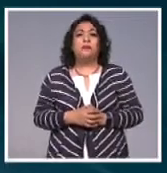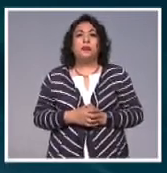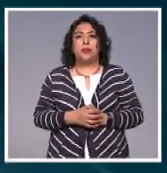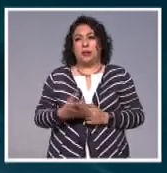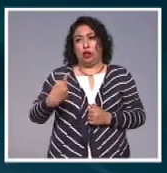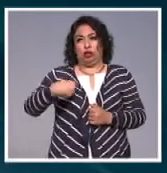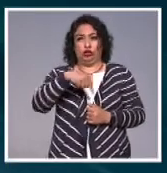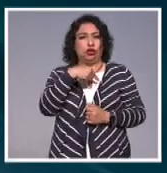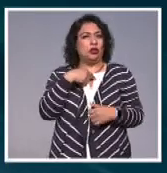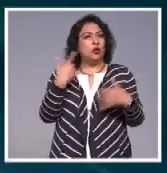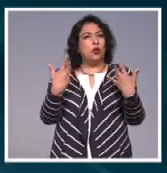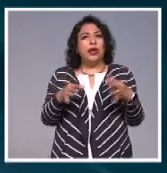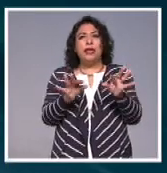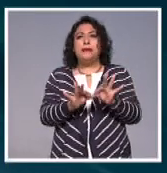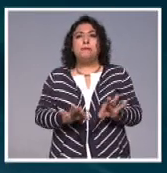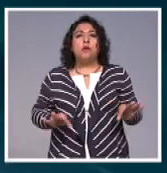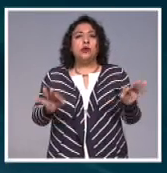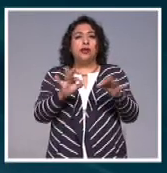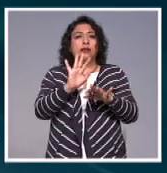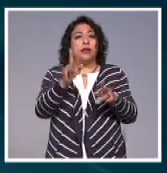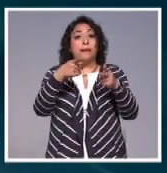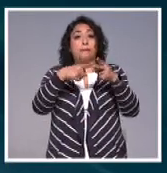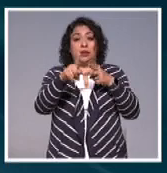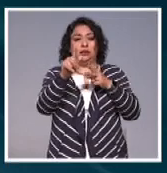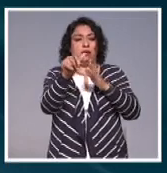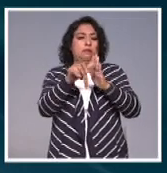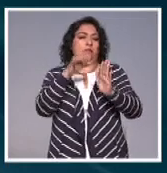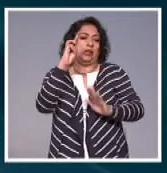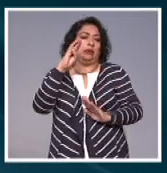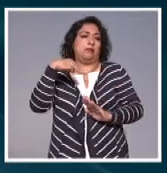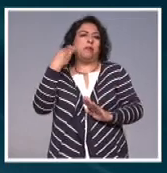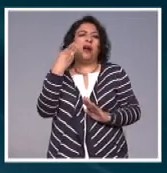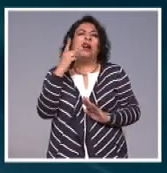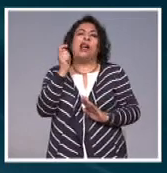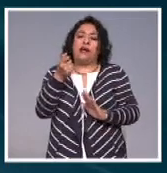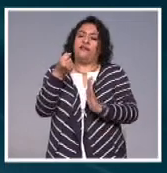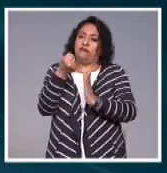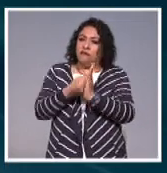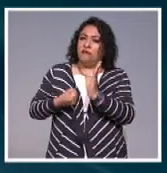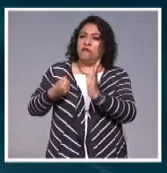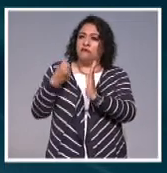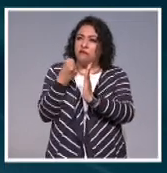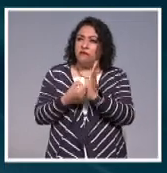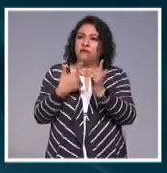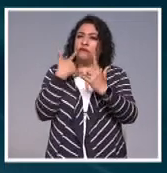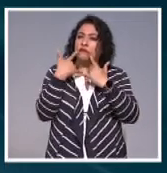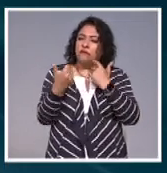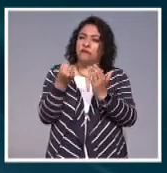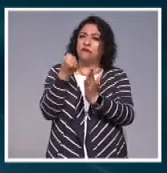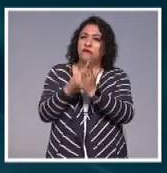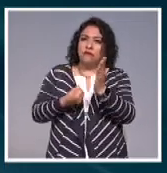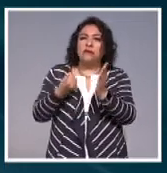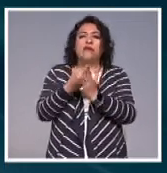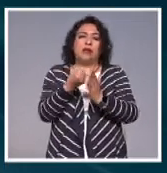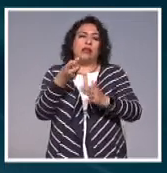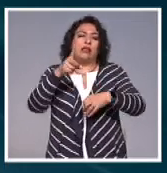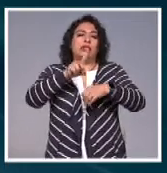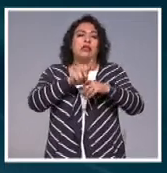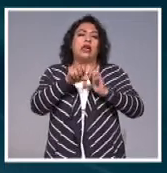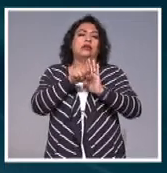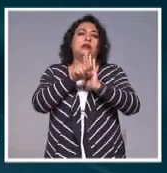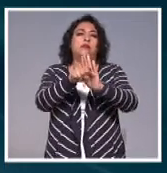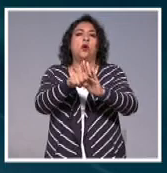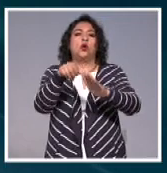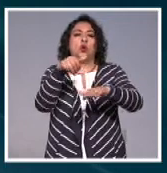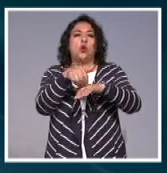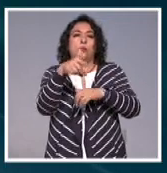Para nosotros es muy importante que esto comience en el mes de marzo, porque es una lucha, efectivamente, hay un día simbólico que es el 8,